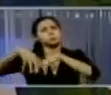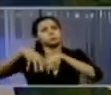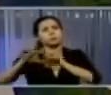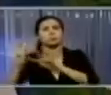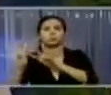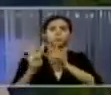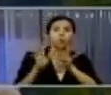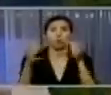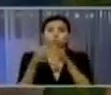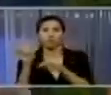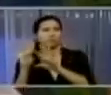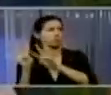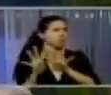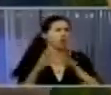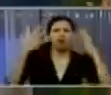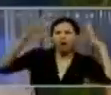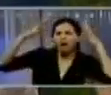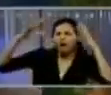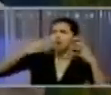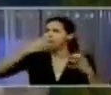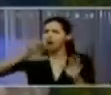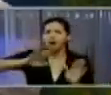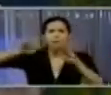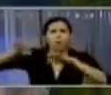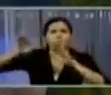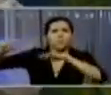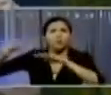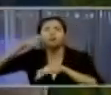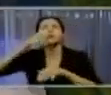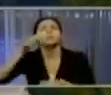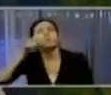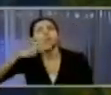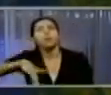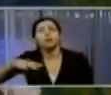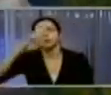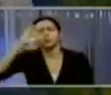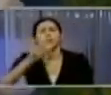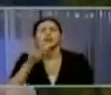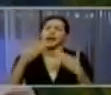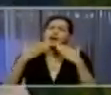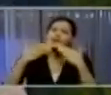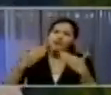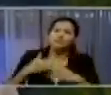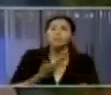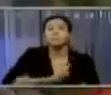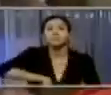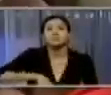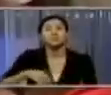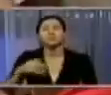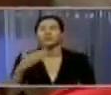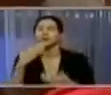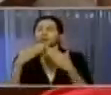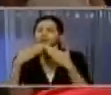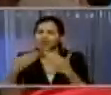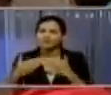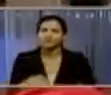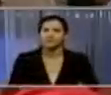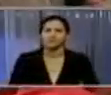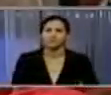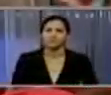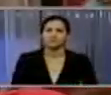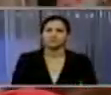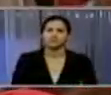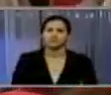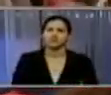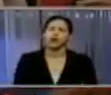aplaudida, es abrazada, es amada, gracias al pueblo de República Dominicana, a su presidente Danilo Medina, por todo